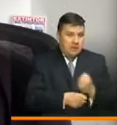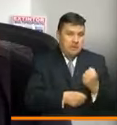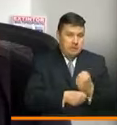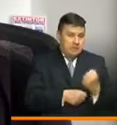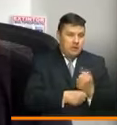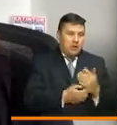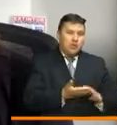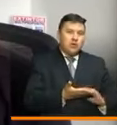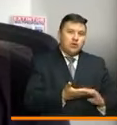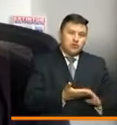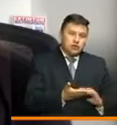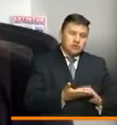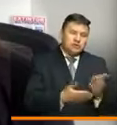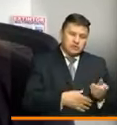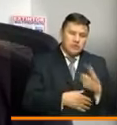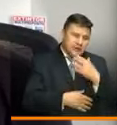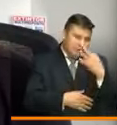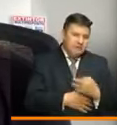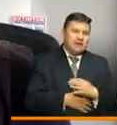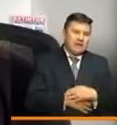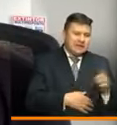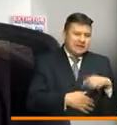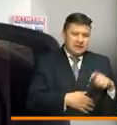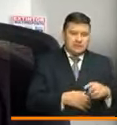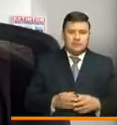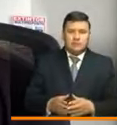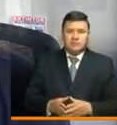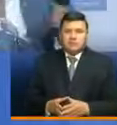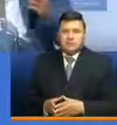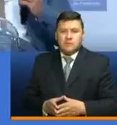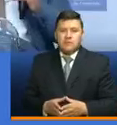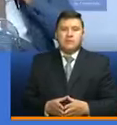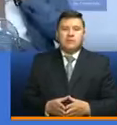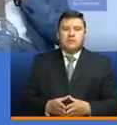estas soluciones para pacientes, porque de verdad las necesitamos.